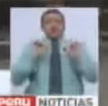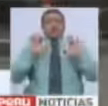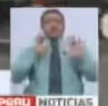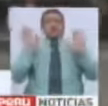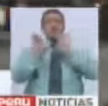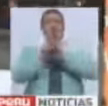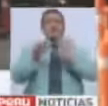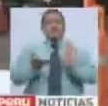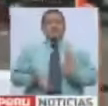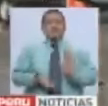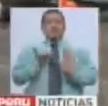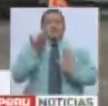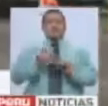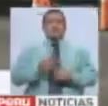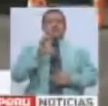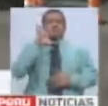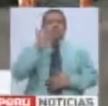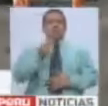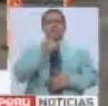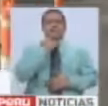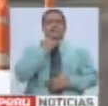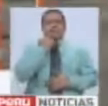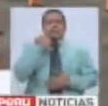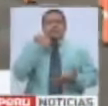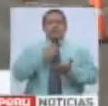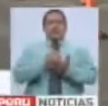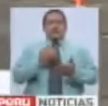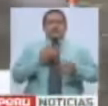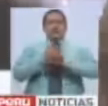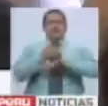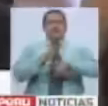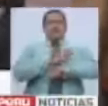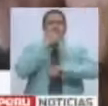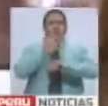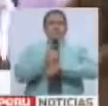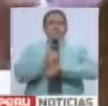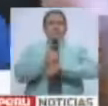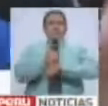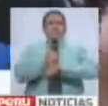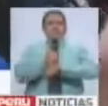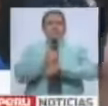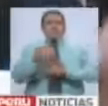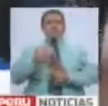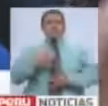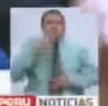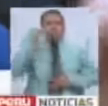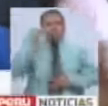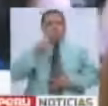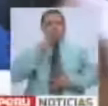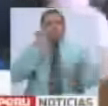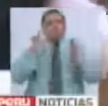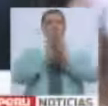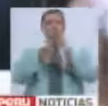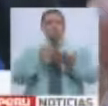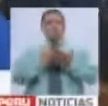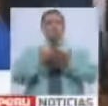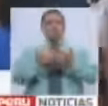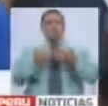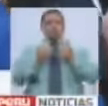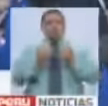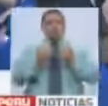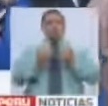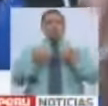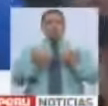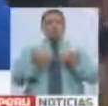posible aumento de 50 céntimos en el peaje de Santa Anita. Eso es lo que estaba programado, digamos,